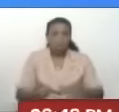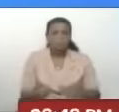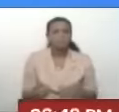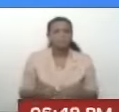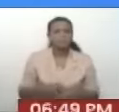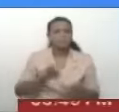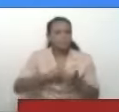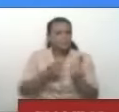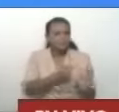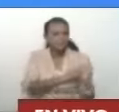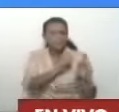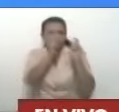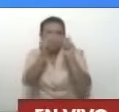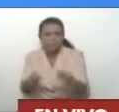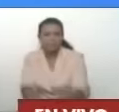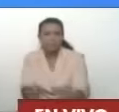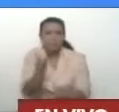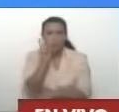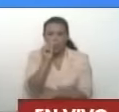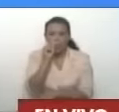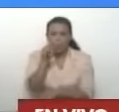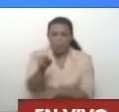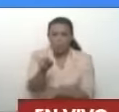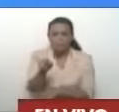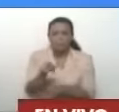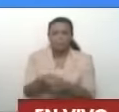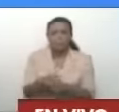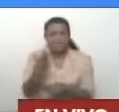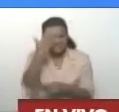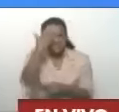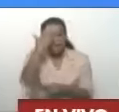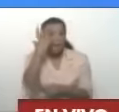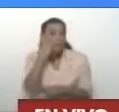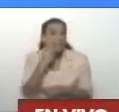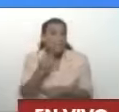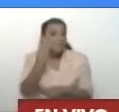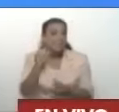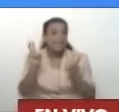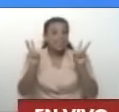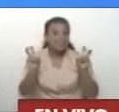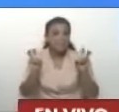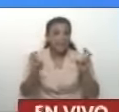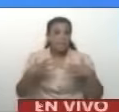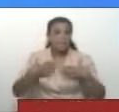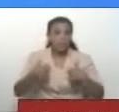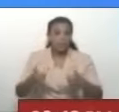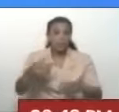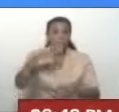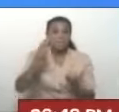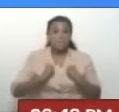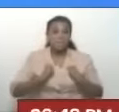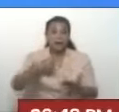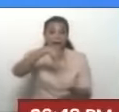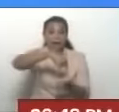he designado a alguien que tiene mucha experiencia. Viene desde Carabobo.